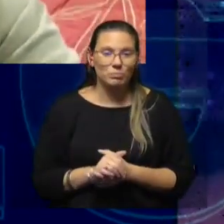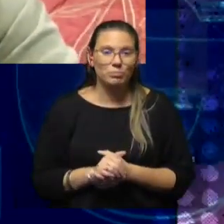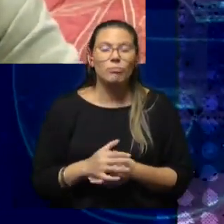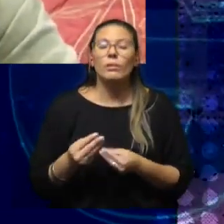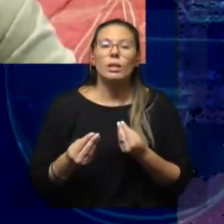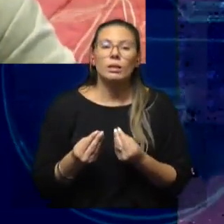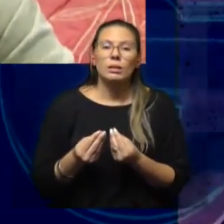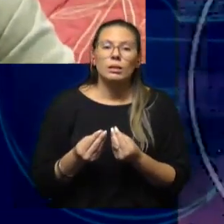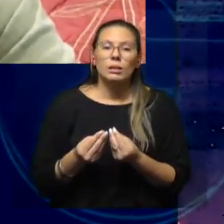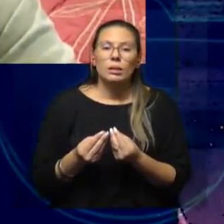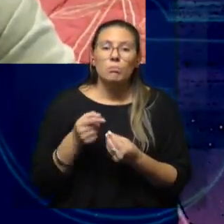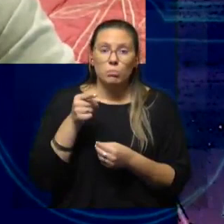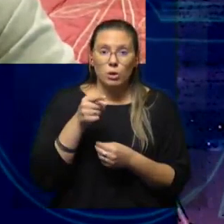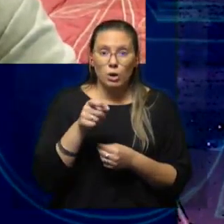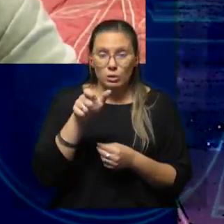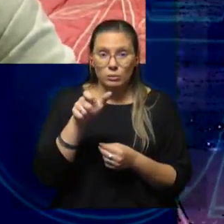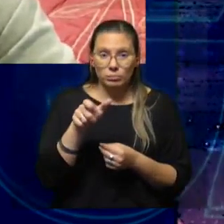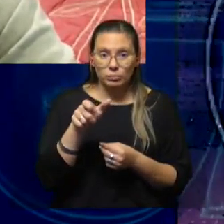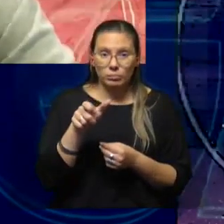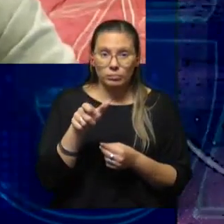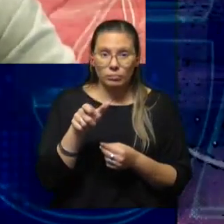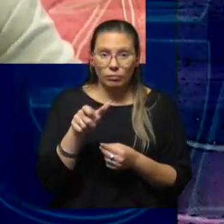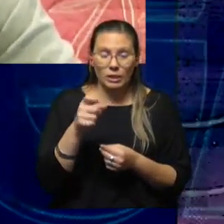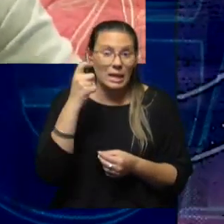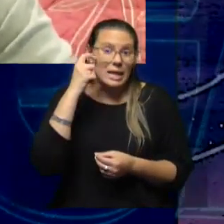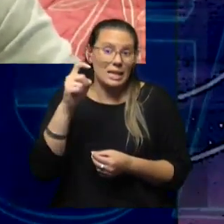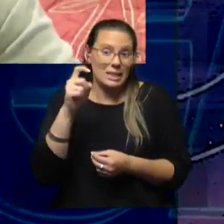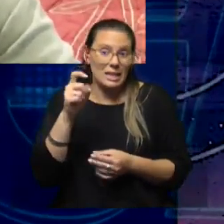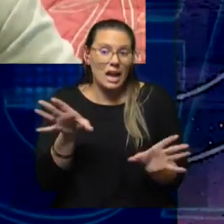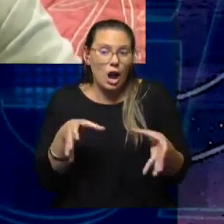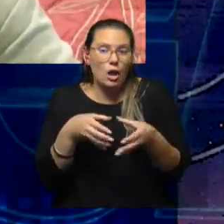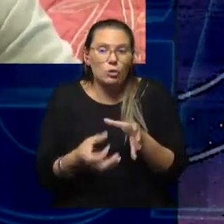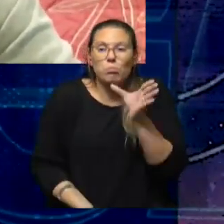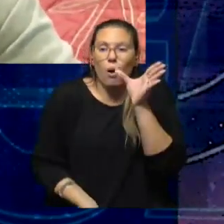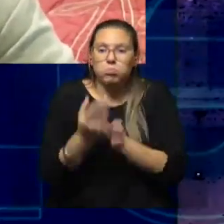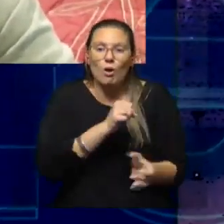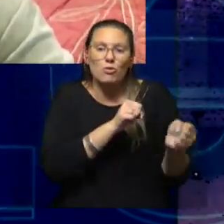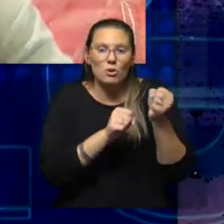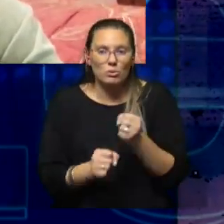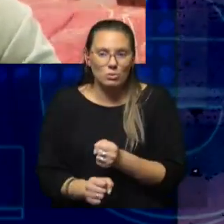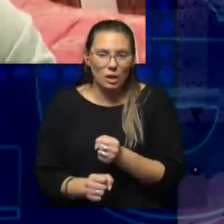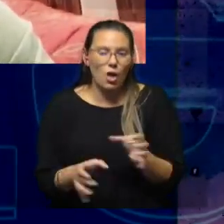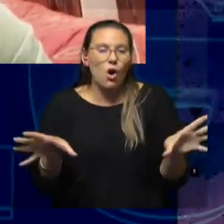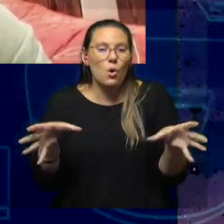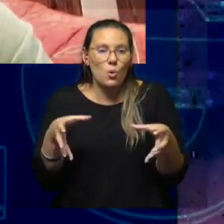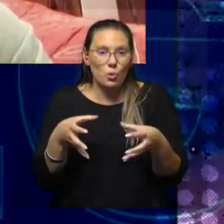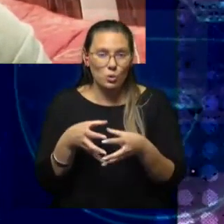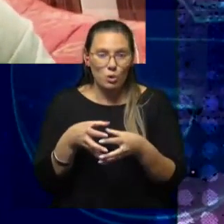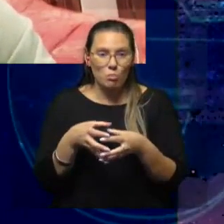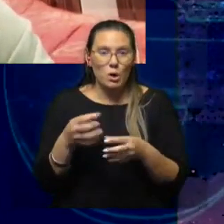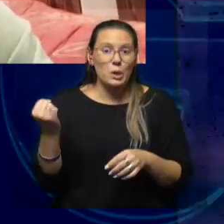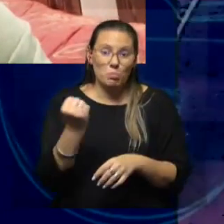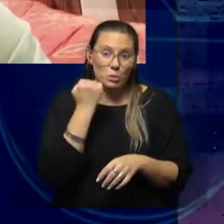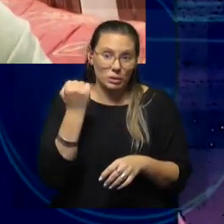fue para vos, ¿no? Que sos el ideólogo de Los Tontos, el fundador de una banda que significa